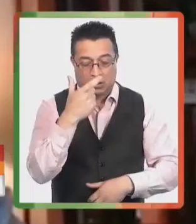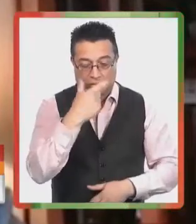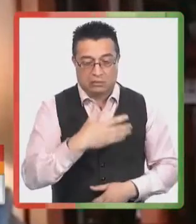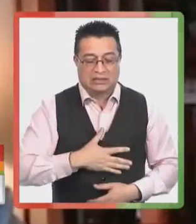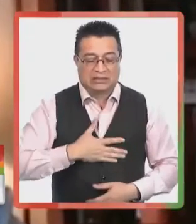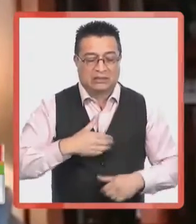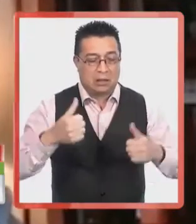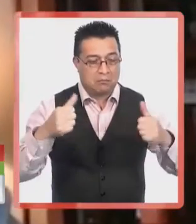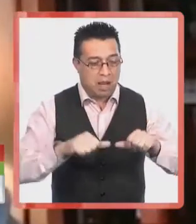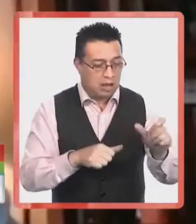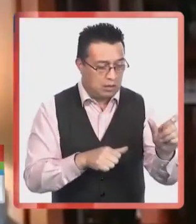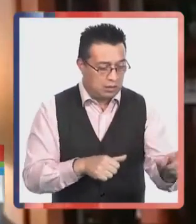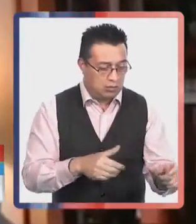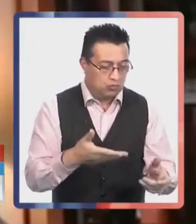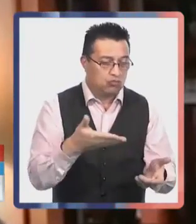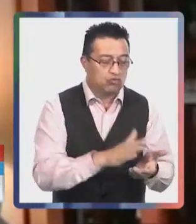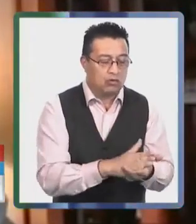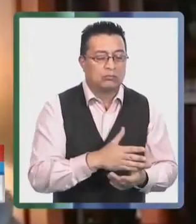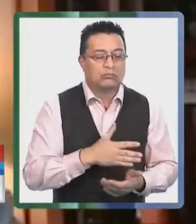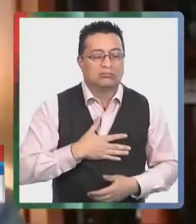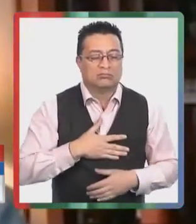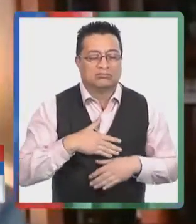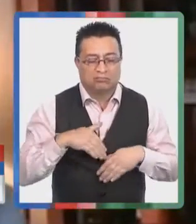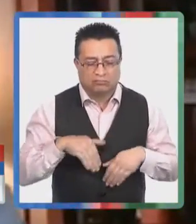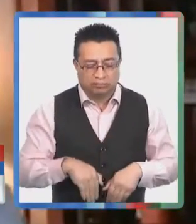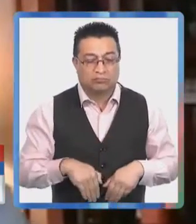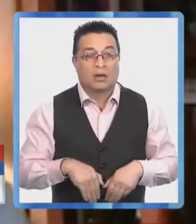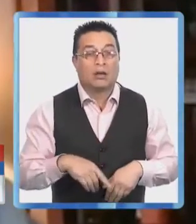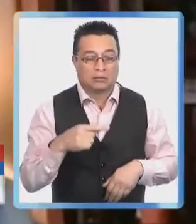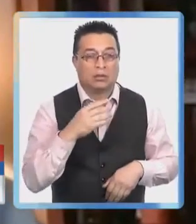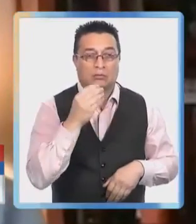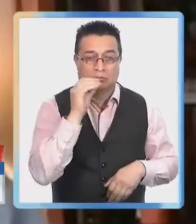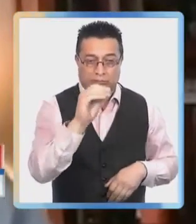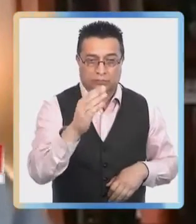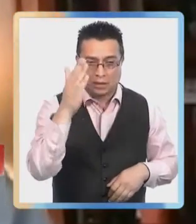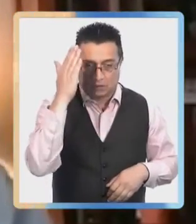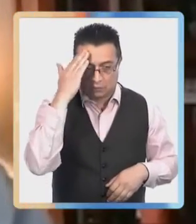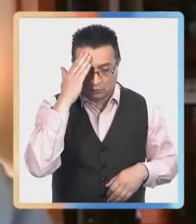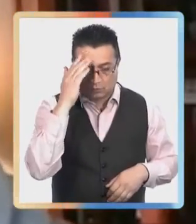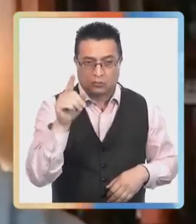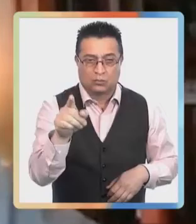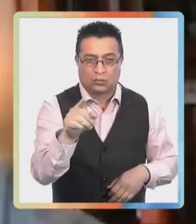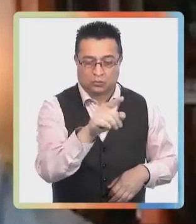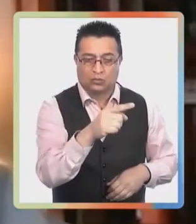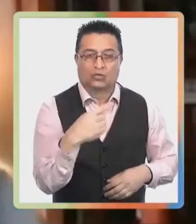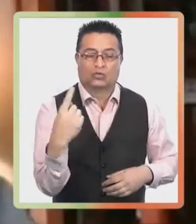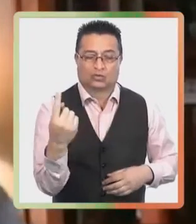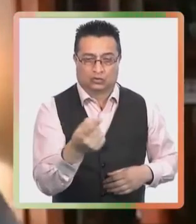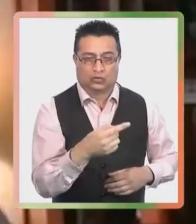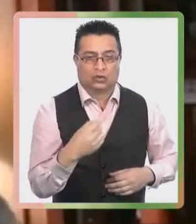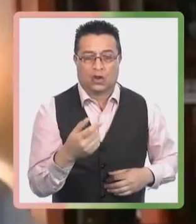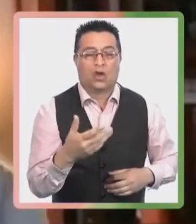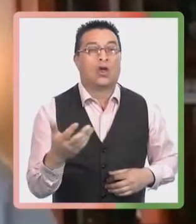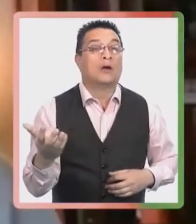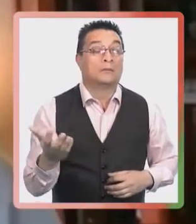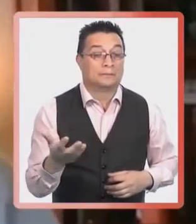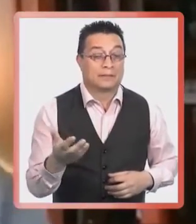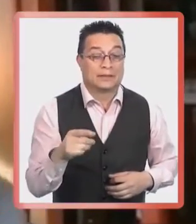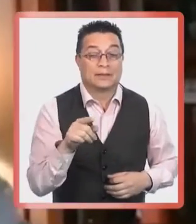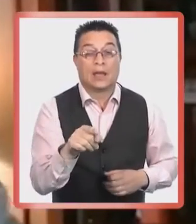siente muy mal cuando se fallece un paciente. Pero yo quiero recordarle algo a la opinión pública y que en ese sentido